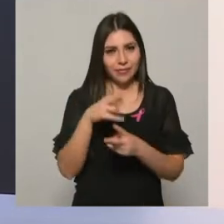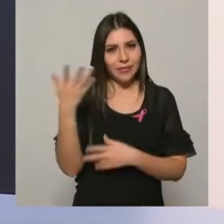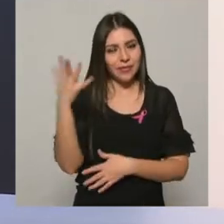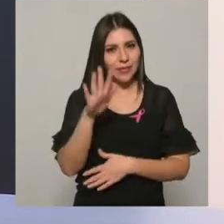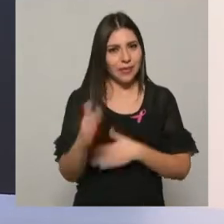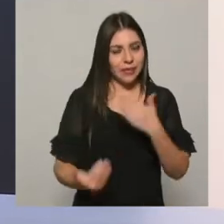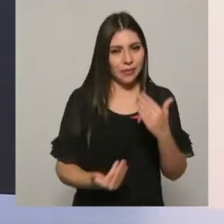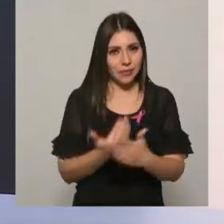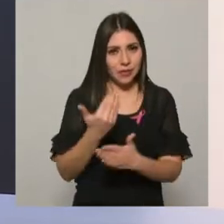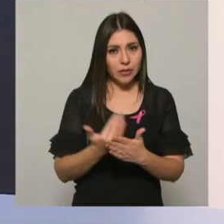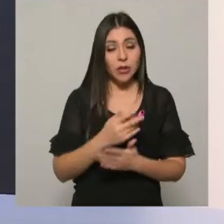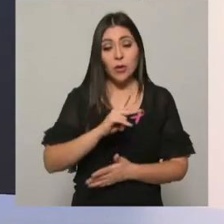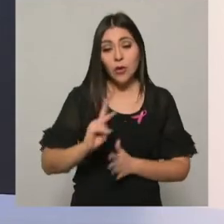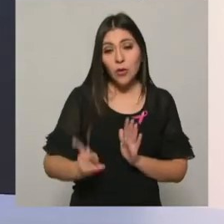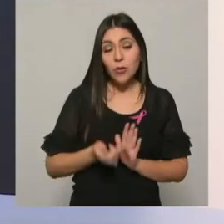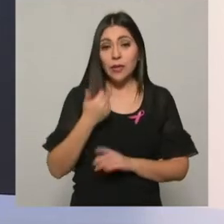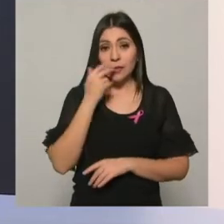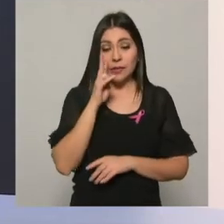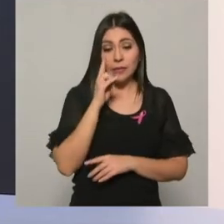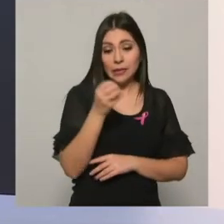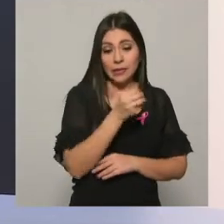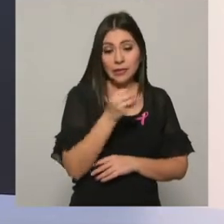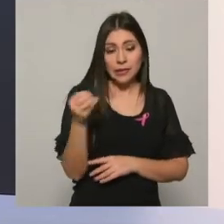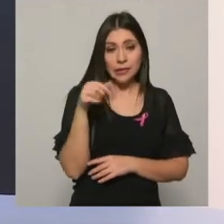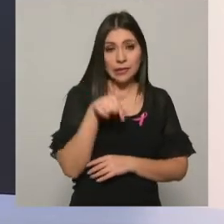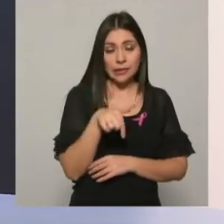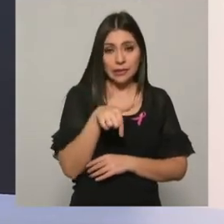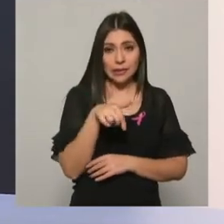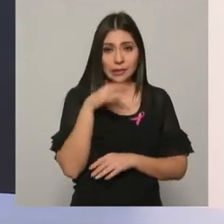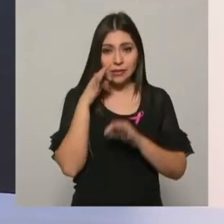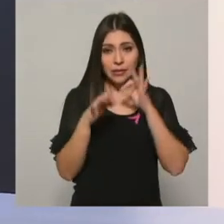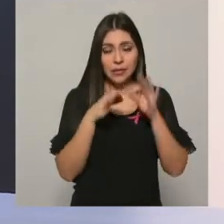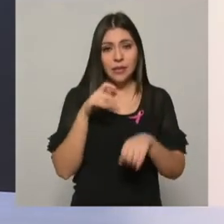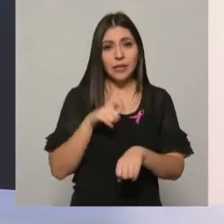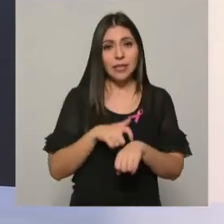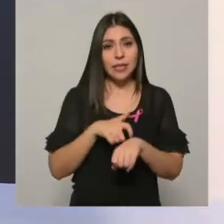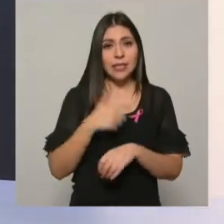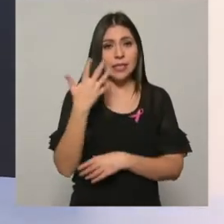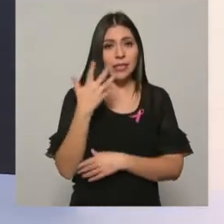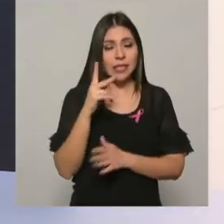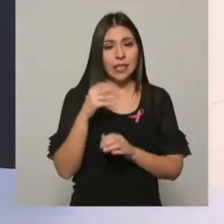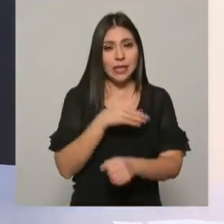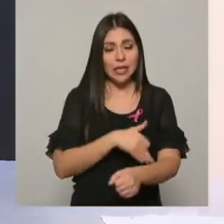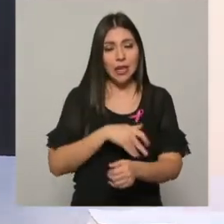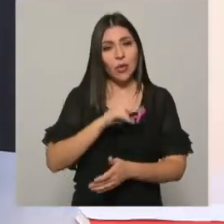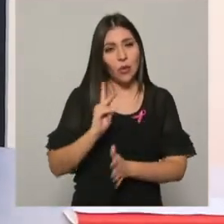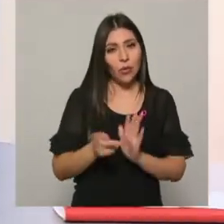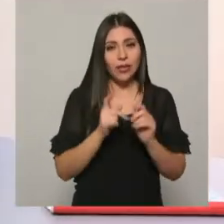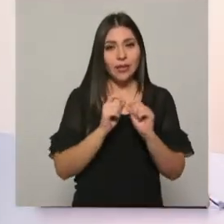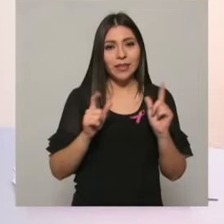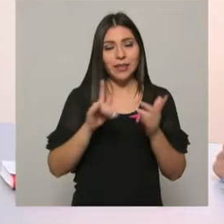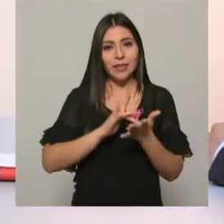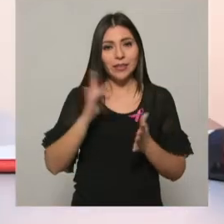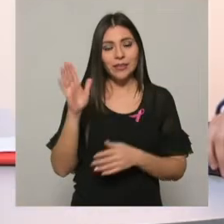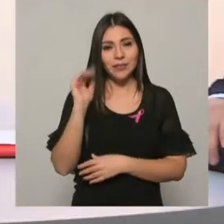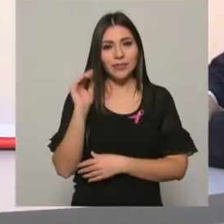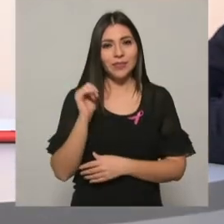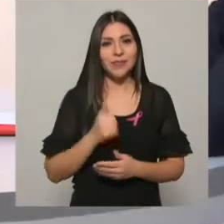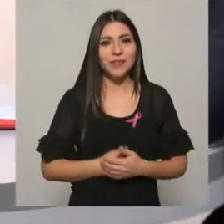mañana. La retransmisión de este programa es a las 5 de la tarde. Gracias, hasta pronto.